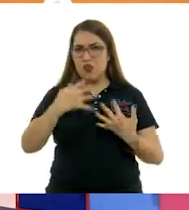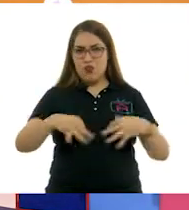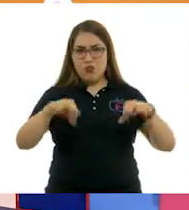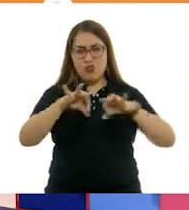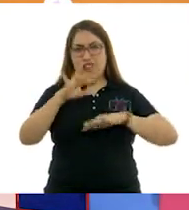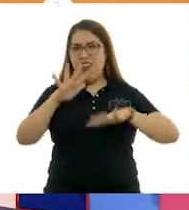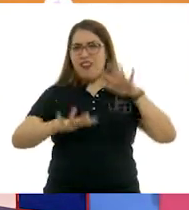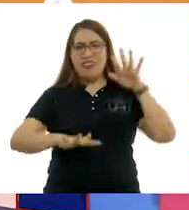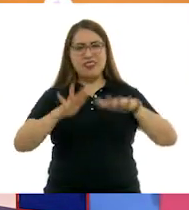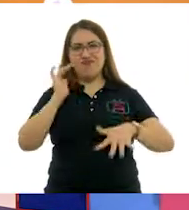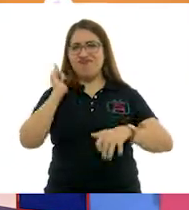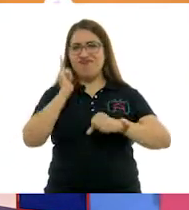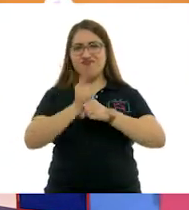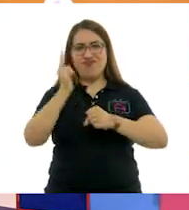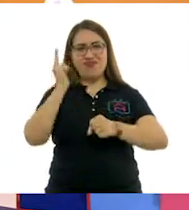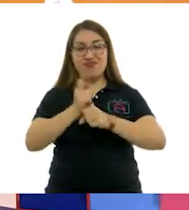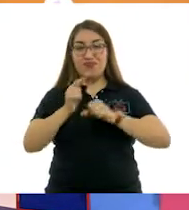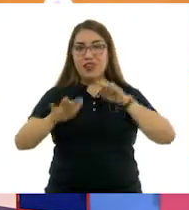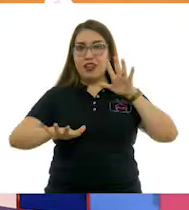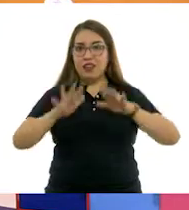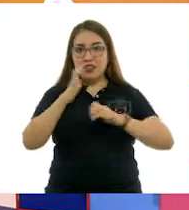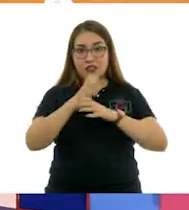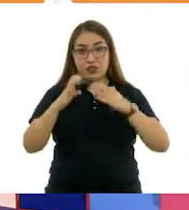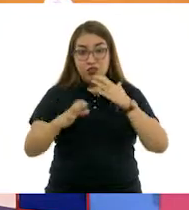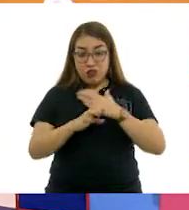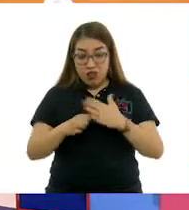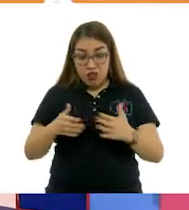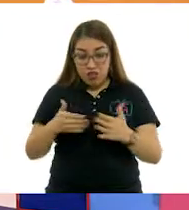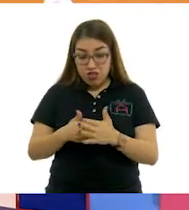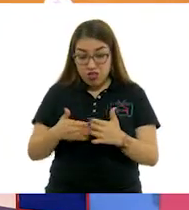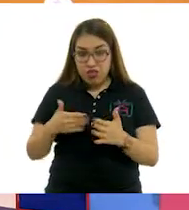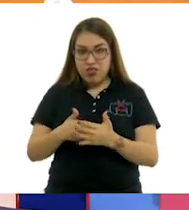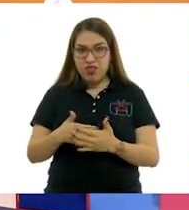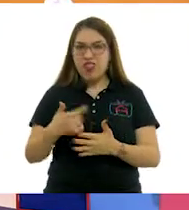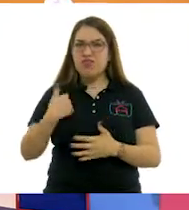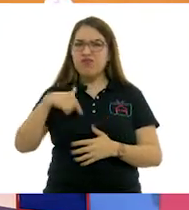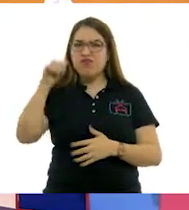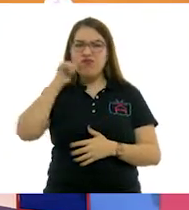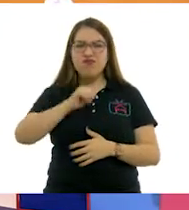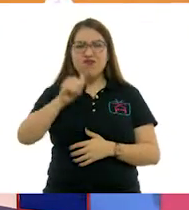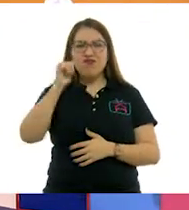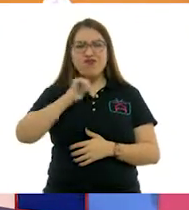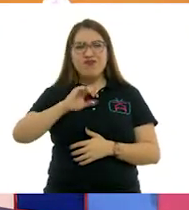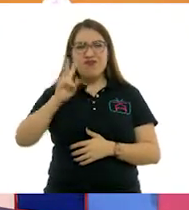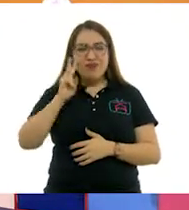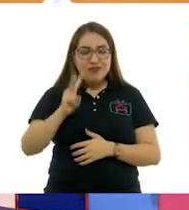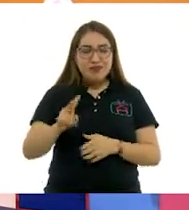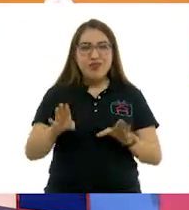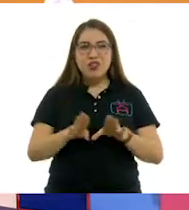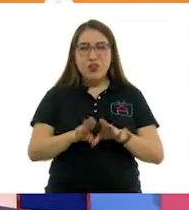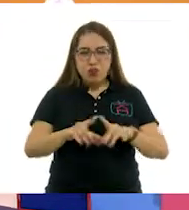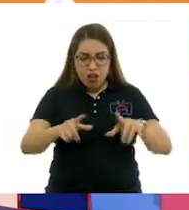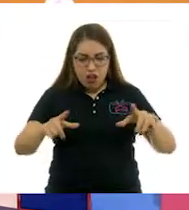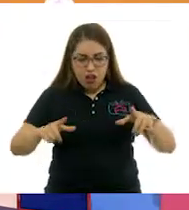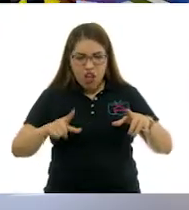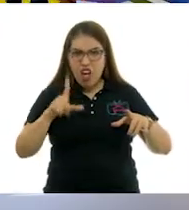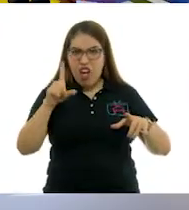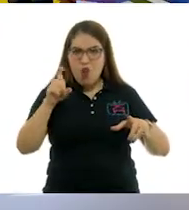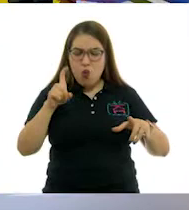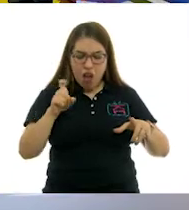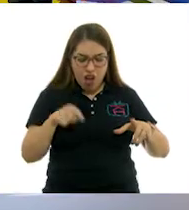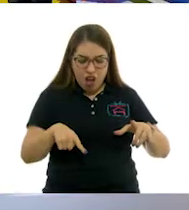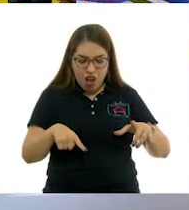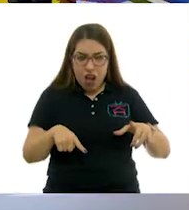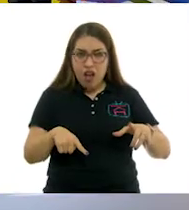nuestra vida cotidiana. Cuando hay algún obstáculo, yo justo pensé que siempre que llueve en la ciudad hay muchos charcos. Sí. Y luego voy caminando y me encuentro un